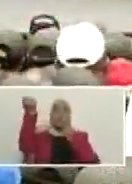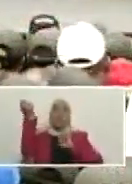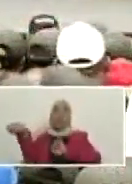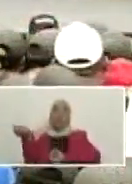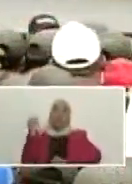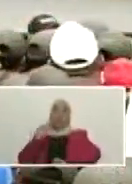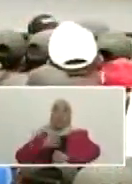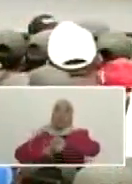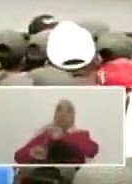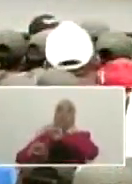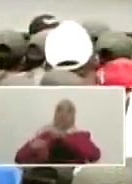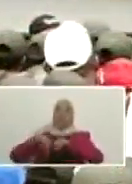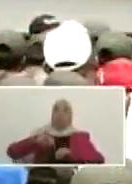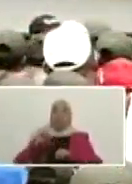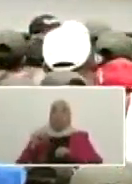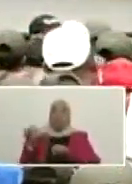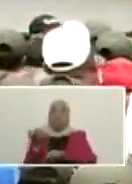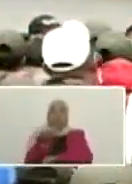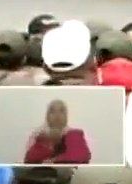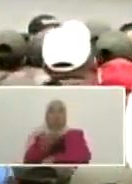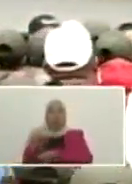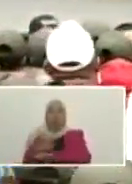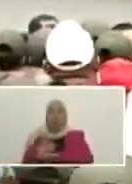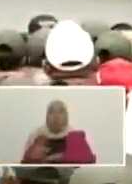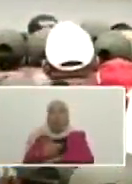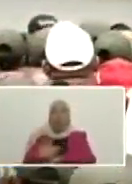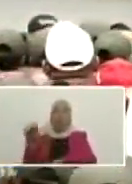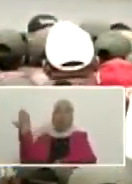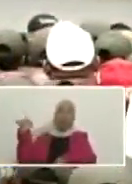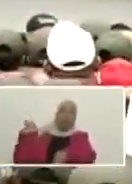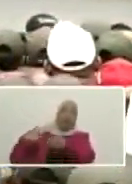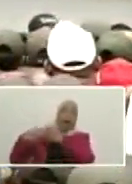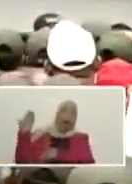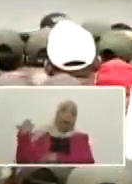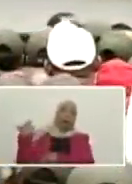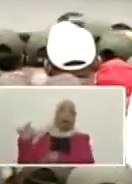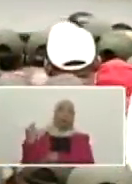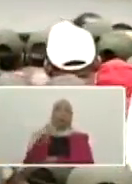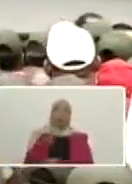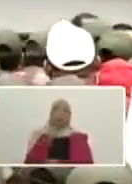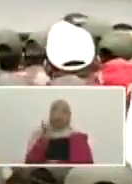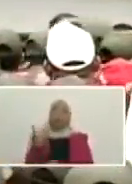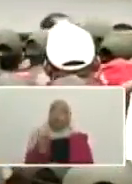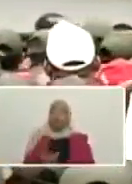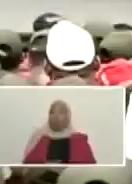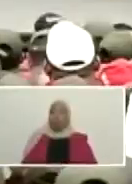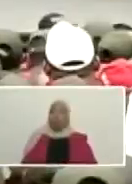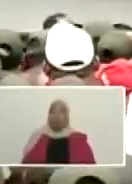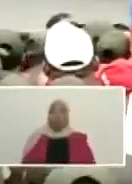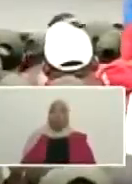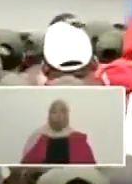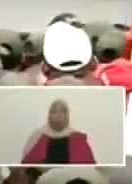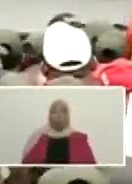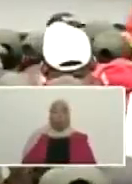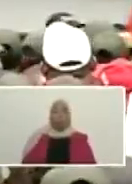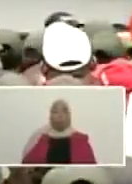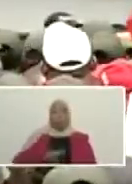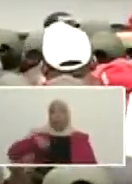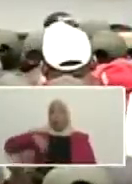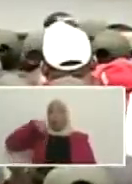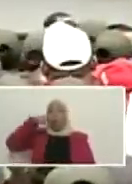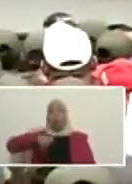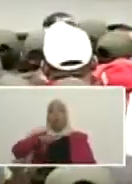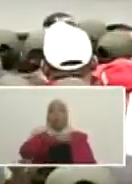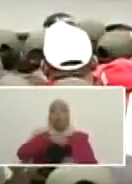los saqueadores de entonces, a los gobernantes oligarcas que explotaban a nuestro pueblo.